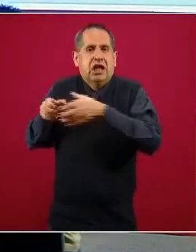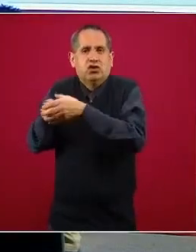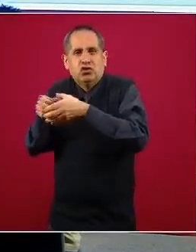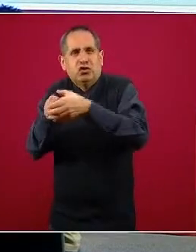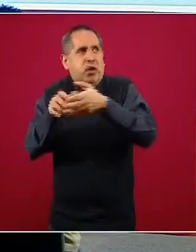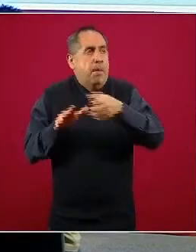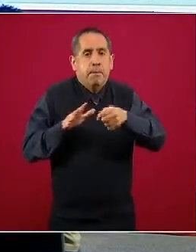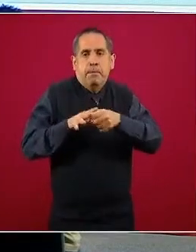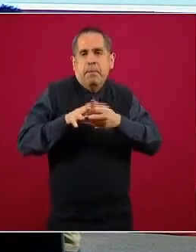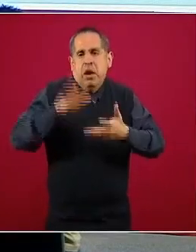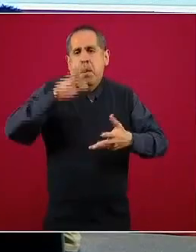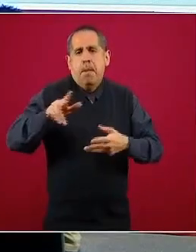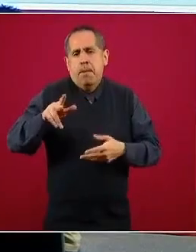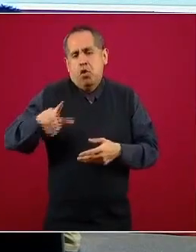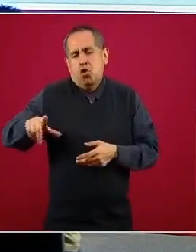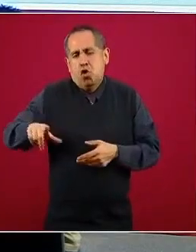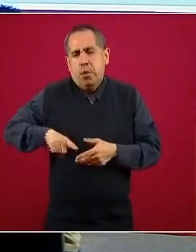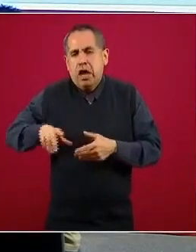públicas.